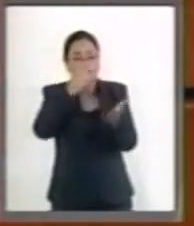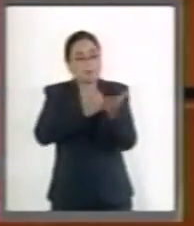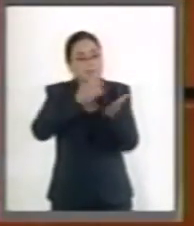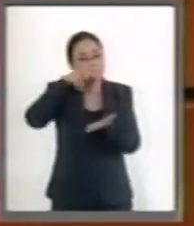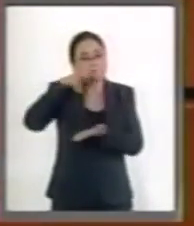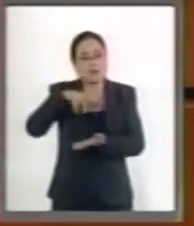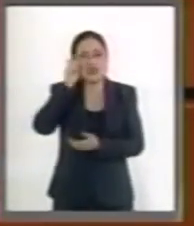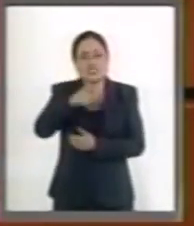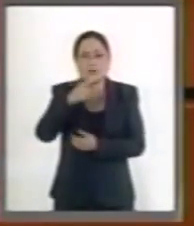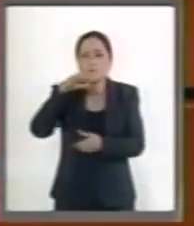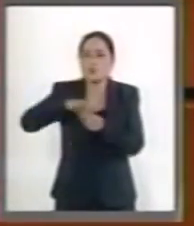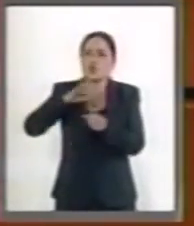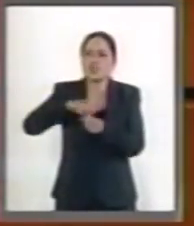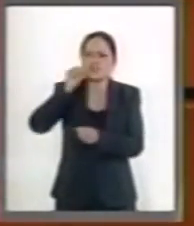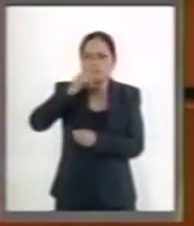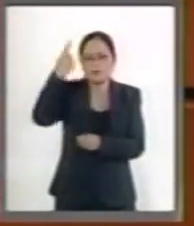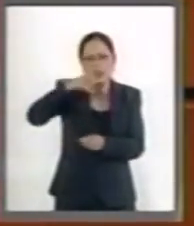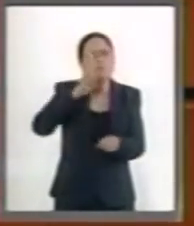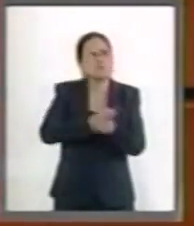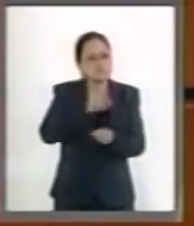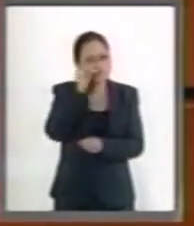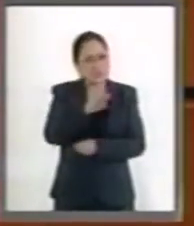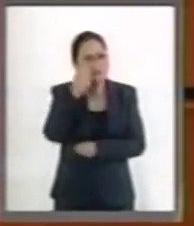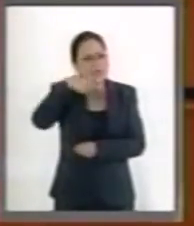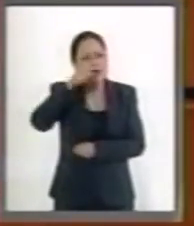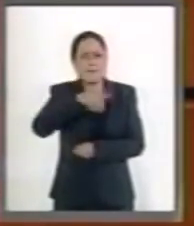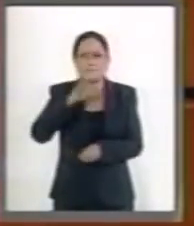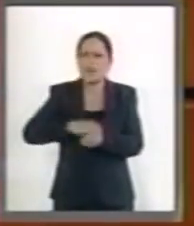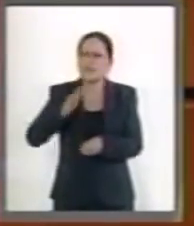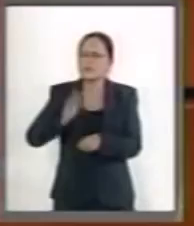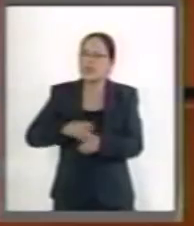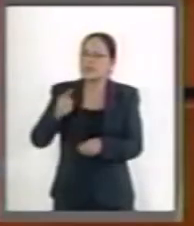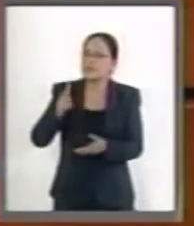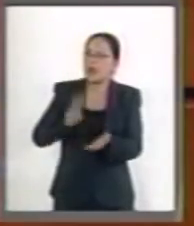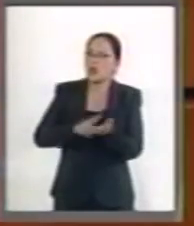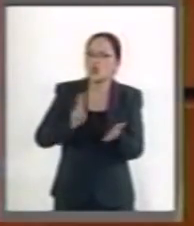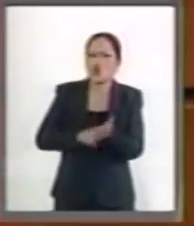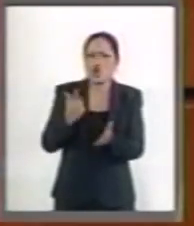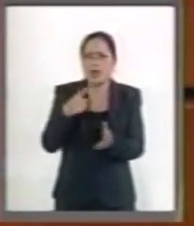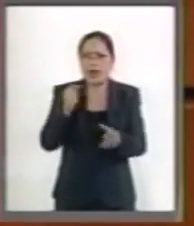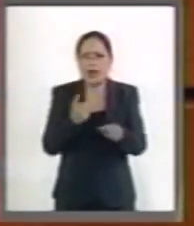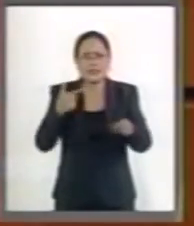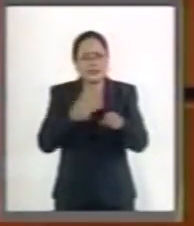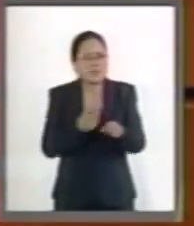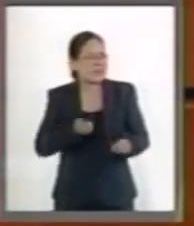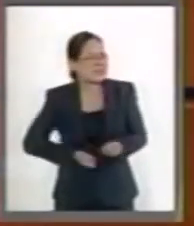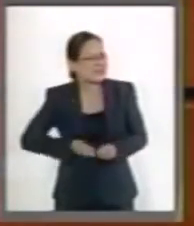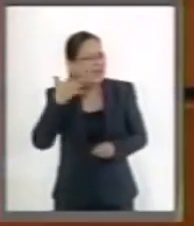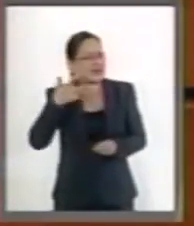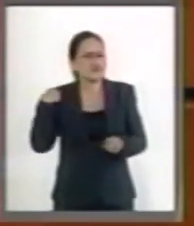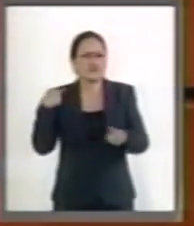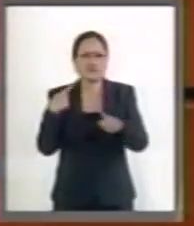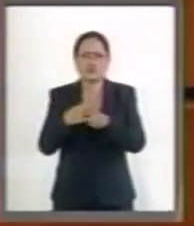estarán votando a favor del mayor gasolinazo que se haya presentado en los últimos